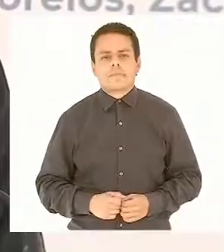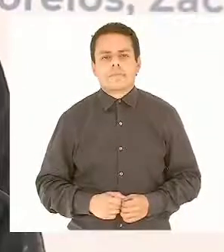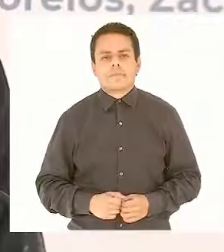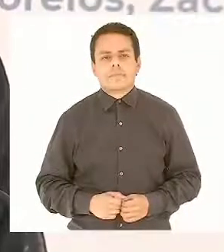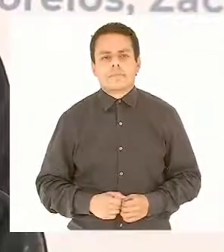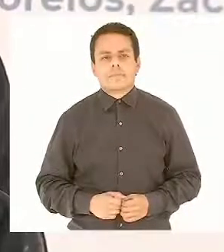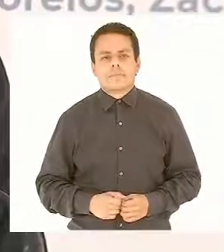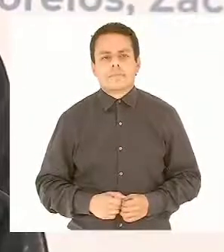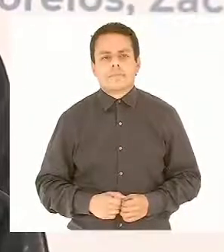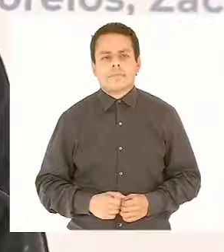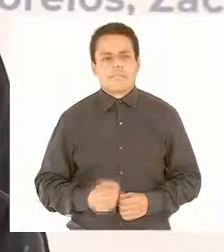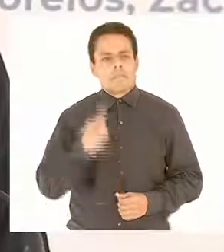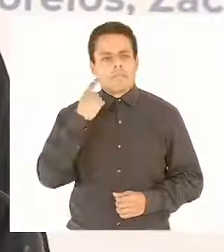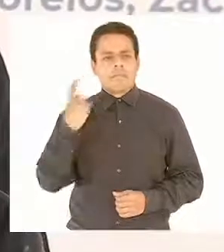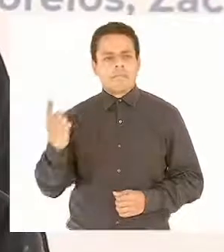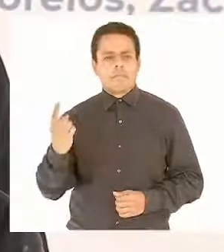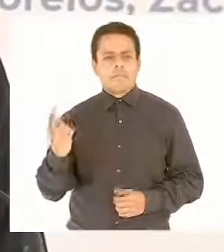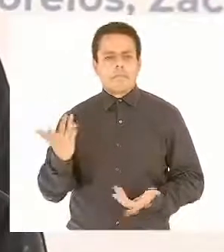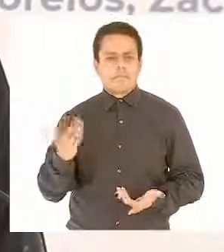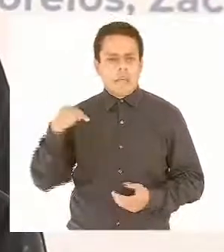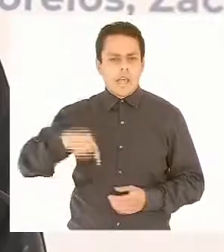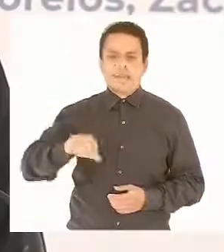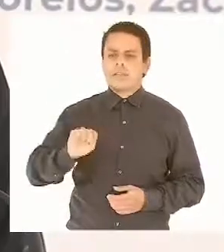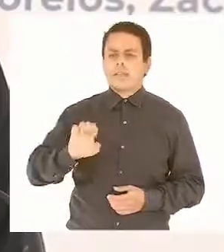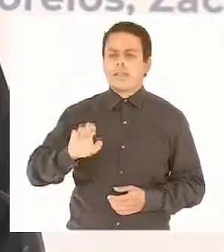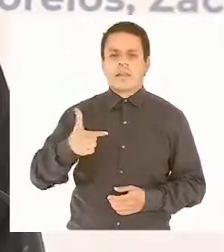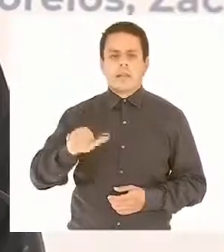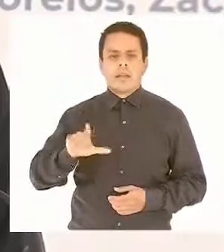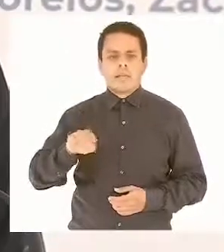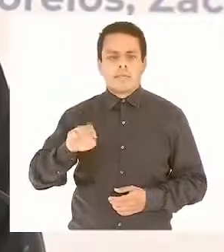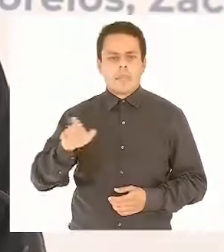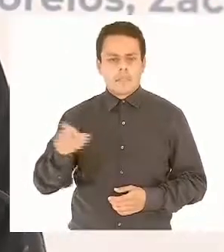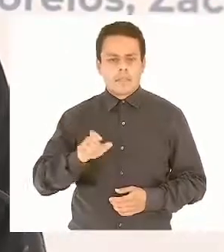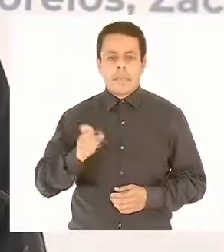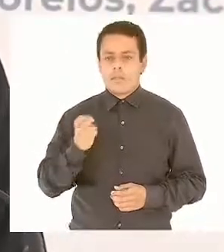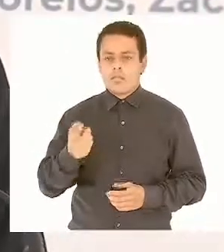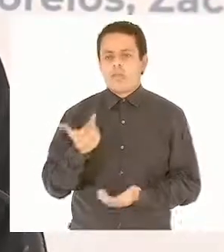Y el ejemplo es este programa.